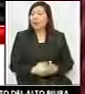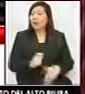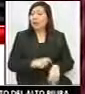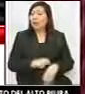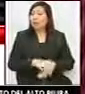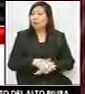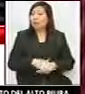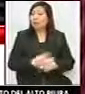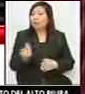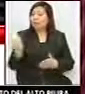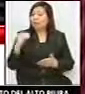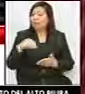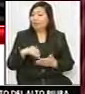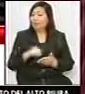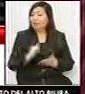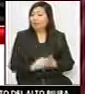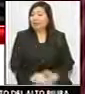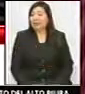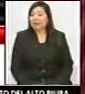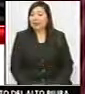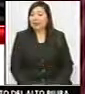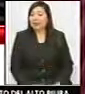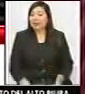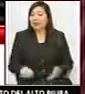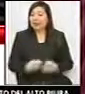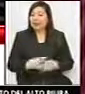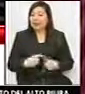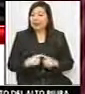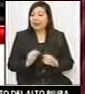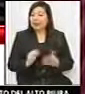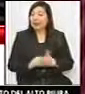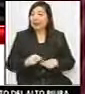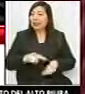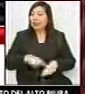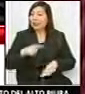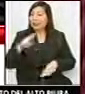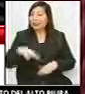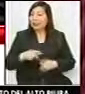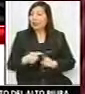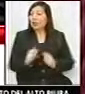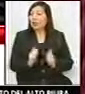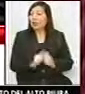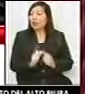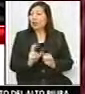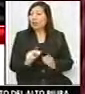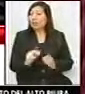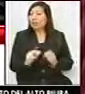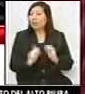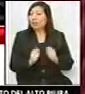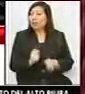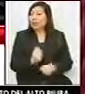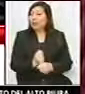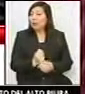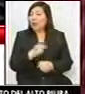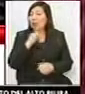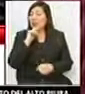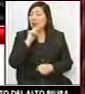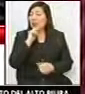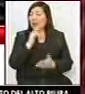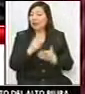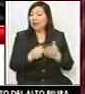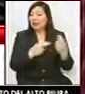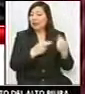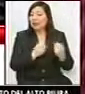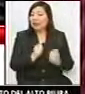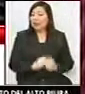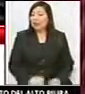gestión ella ha ocupado cargos muy en áreas muy sensibles en la región. ¿Podría decirnos en qué áreas trabajó esta señora y qué rol cumplió